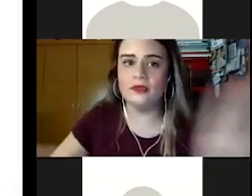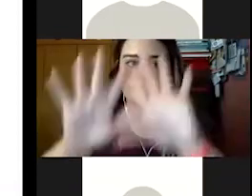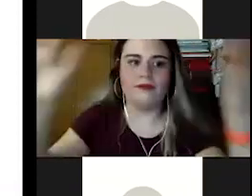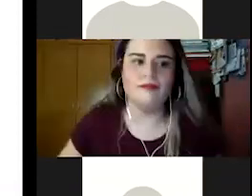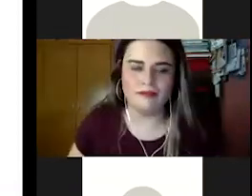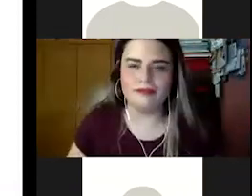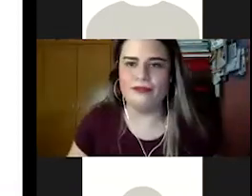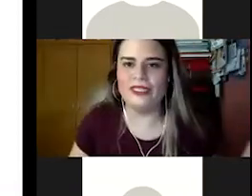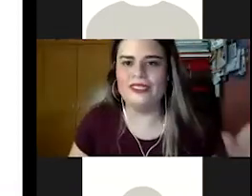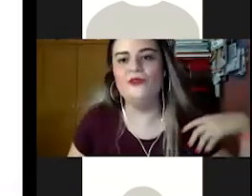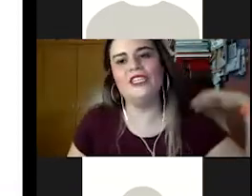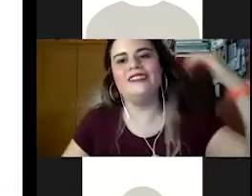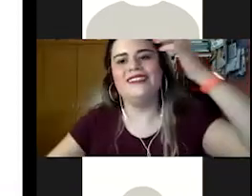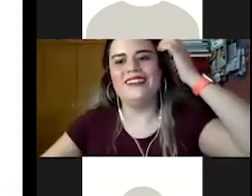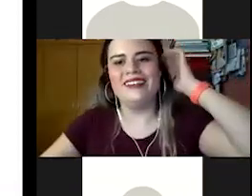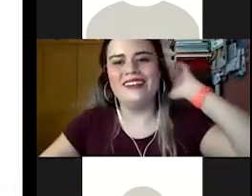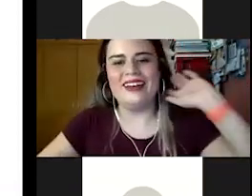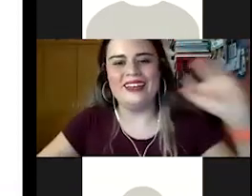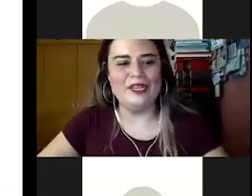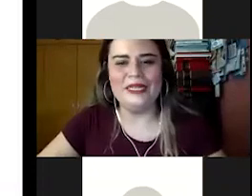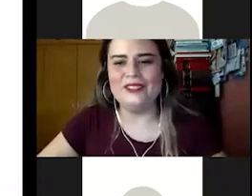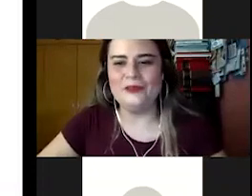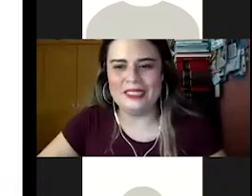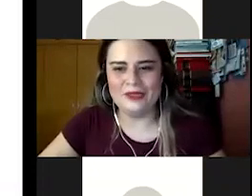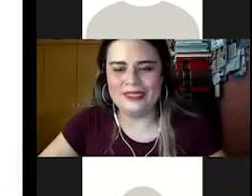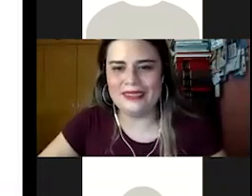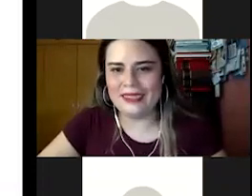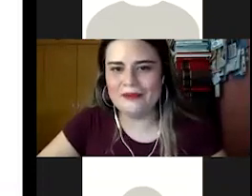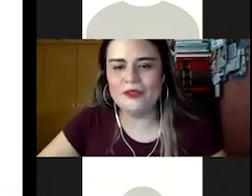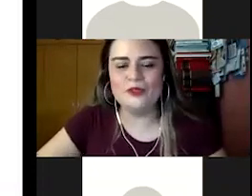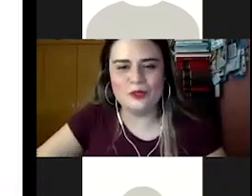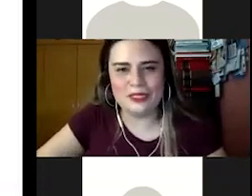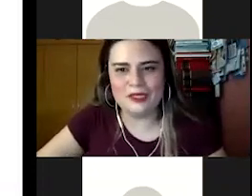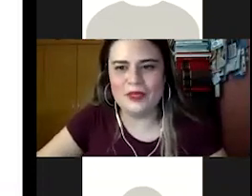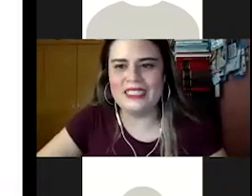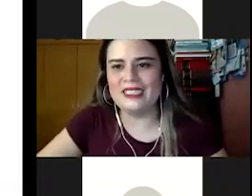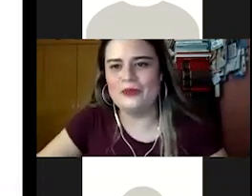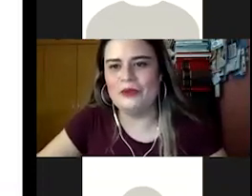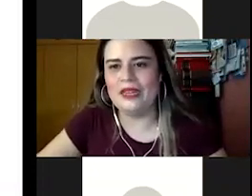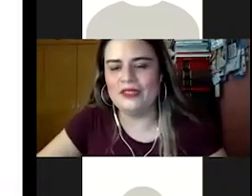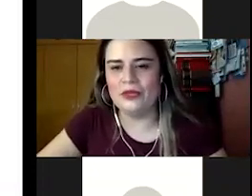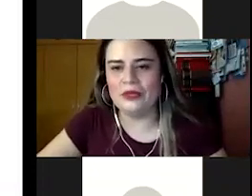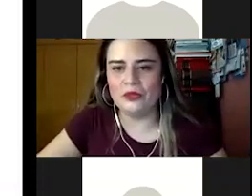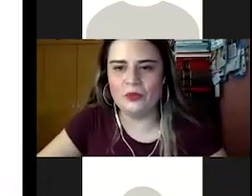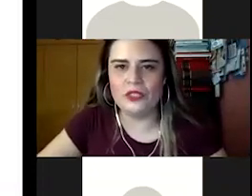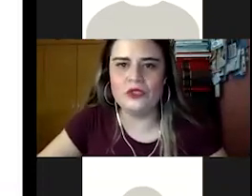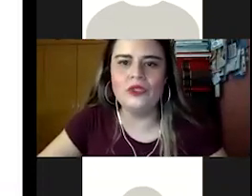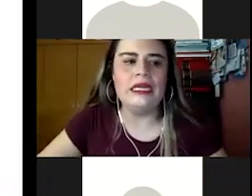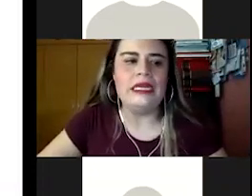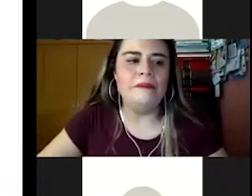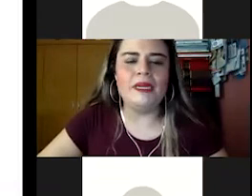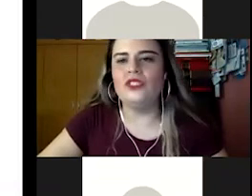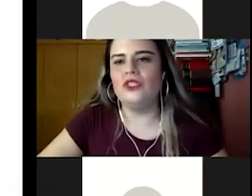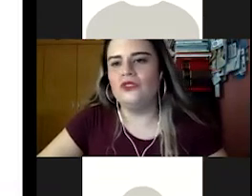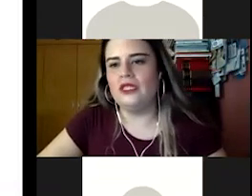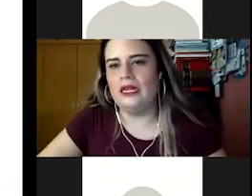razones pueden ser muchas. Hay algunas conspiraciones que tenemos. Ustedes pueden hacer su propia lectura, por supuesto,